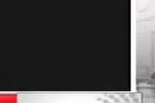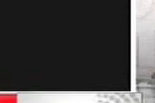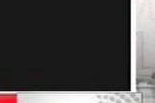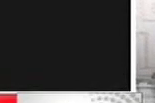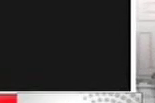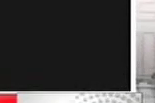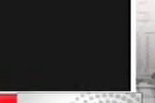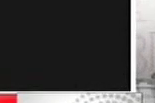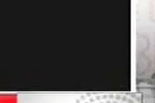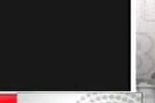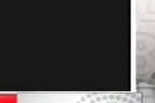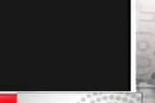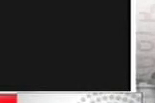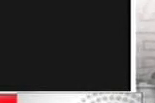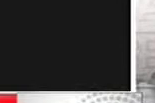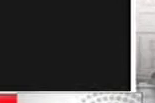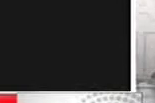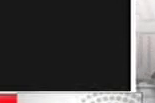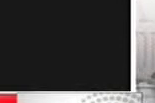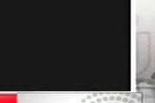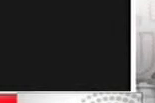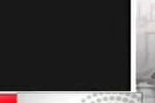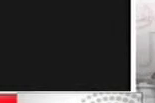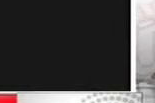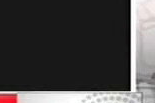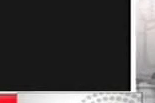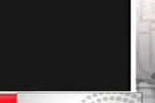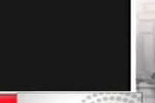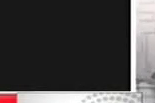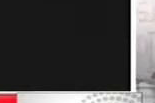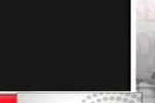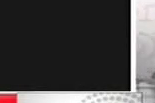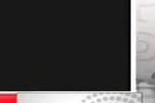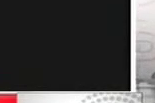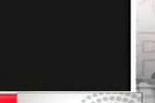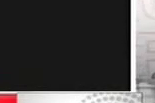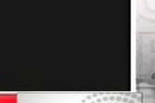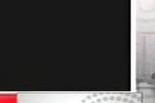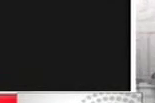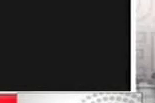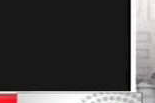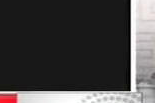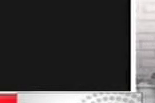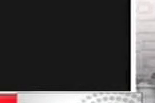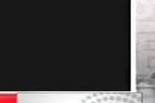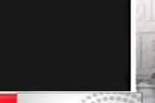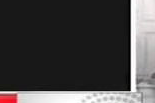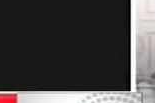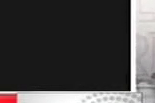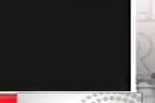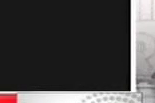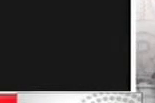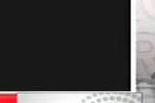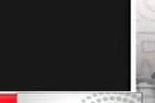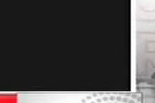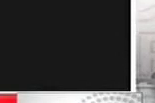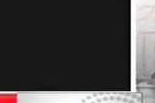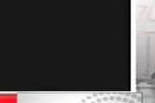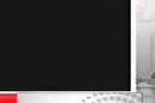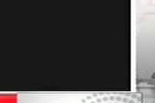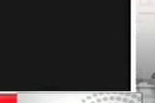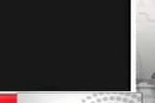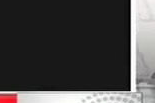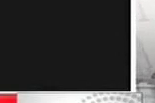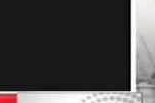prácticamente asumimos este reto, esta gestión, hemos casi triplicado la cantidad de obras culminadas. Las